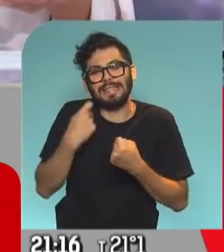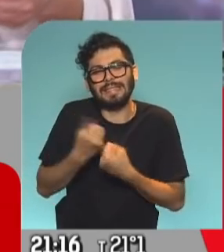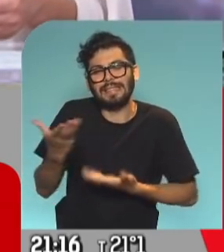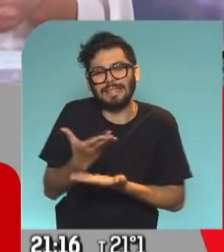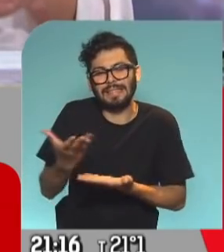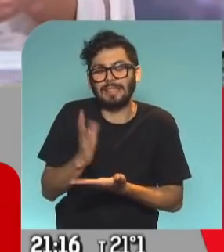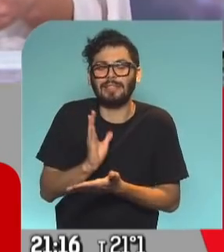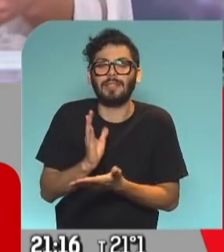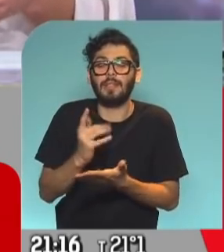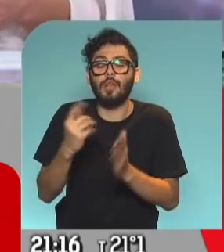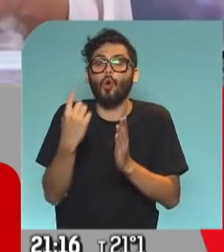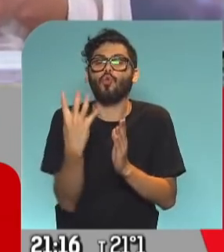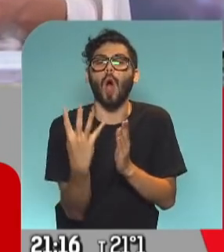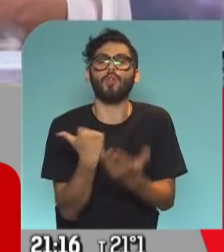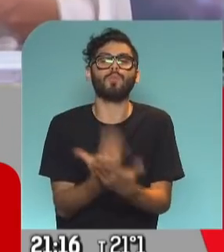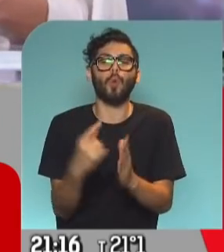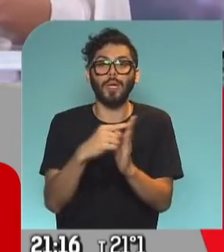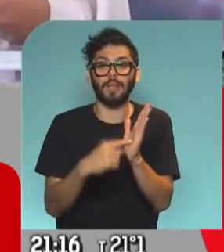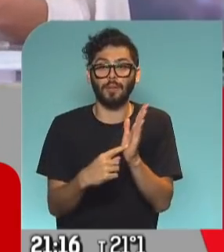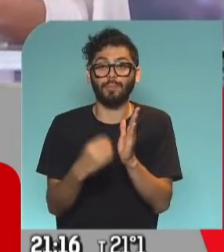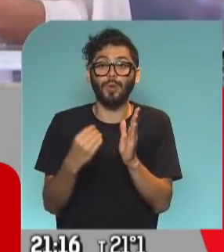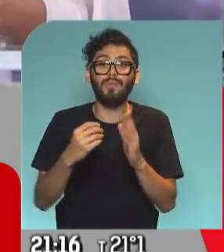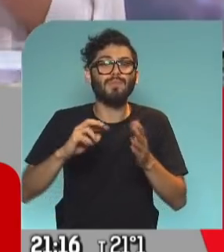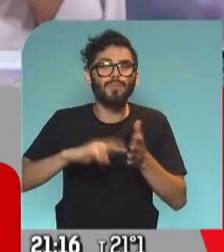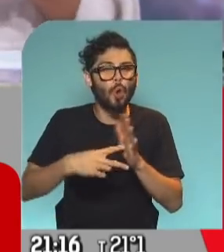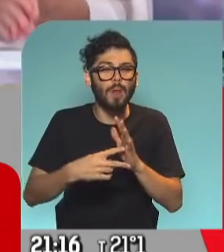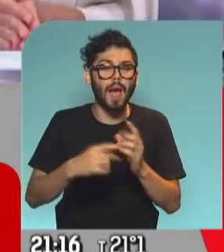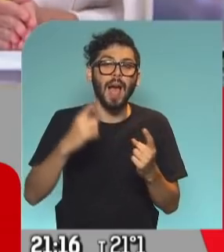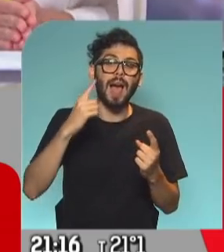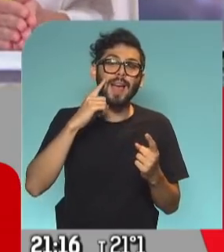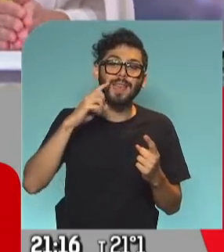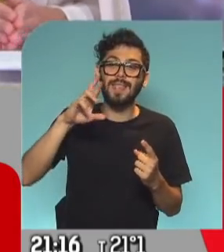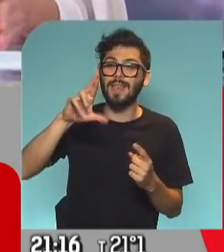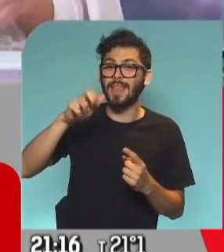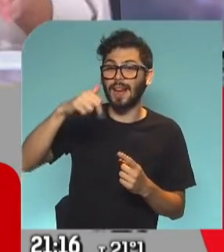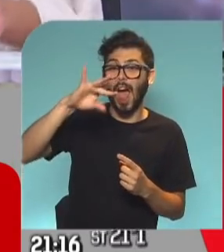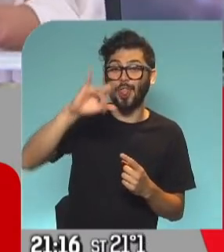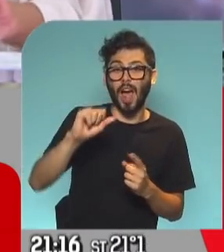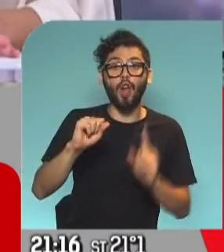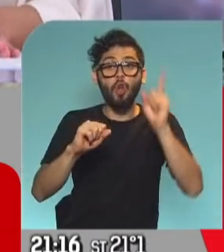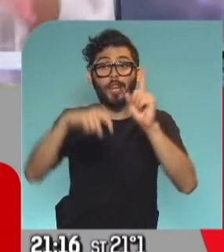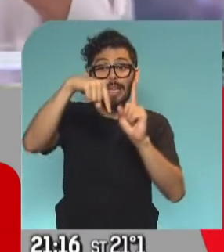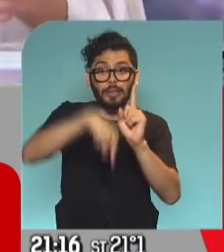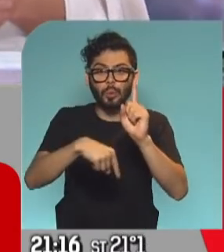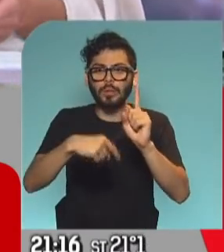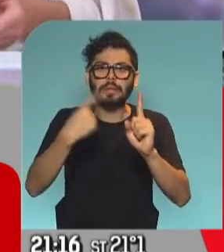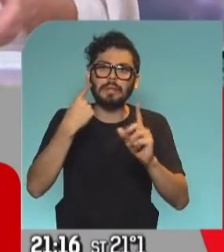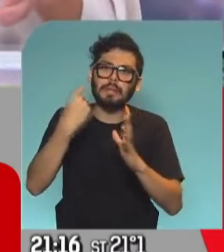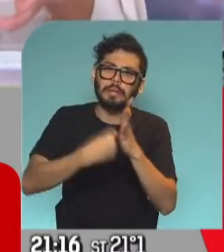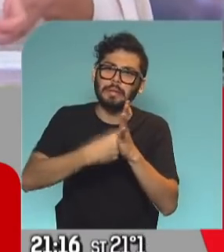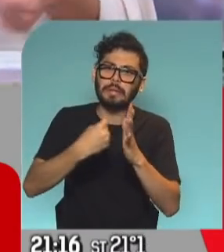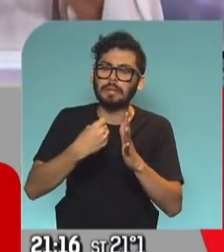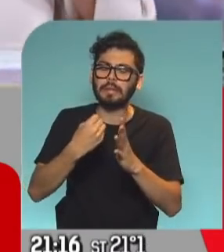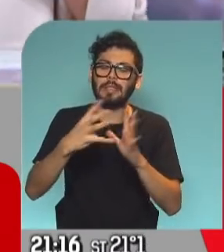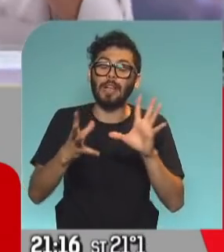esa frontera entre las dos Irlandas, que es algo que quieren evitar a toda costa y que tiene que pasar eso por el Parlamento. Es decir,